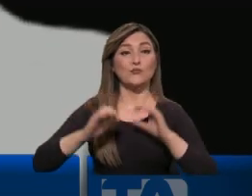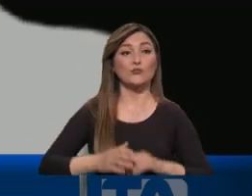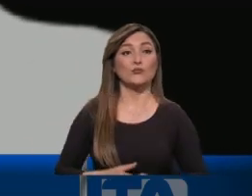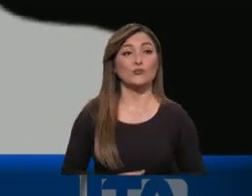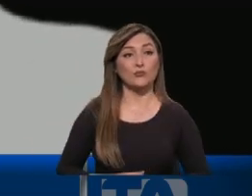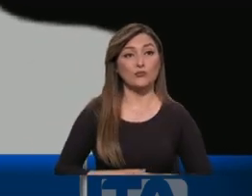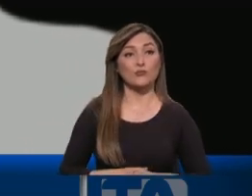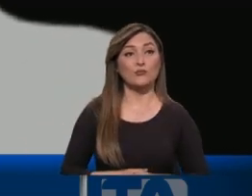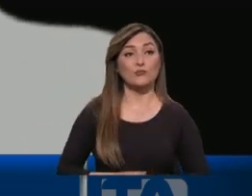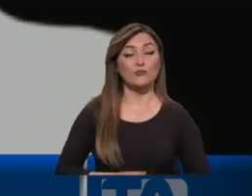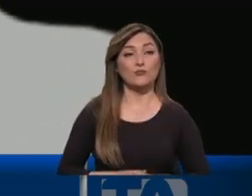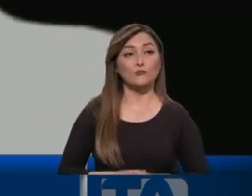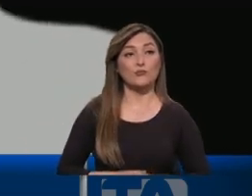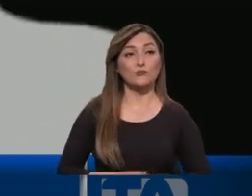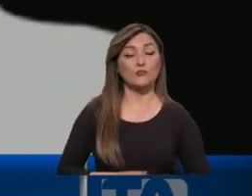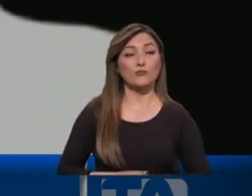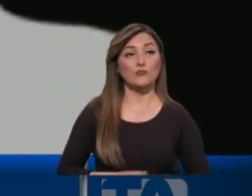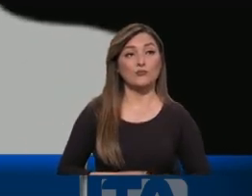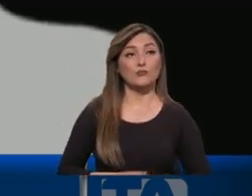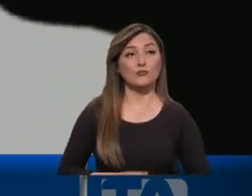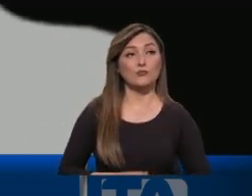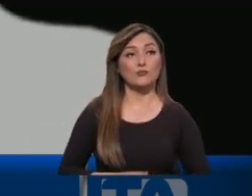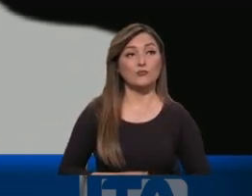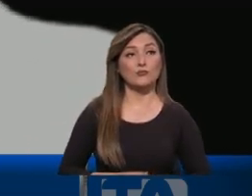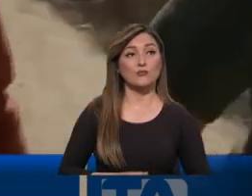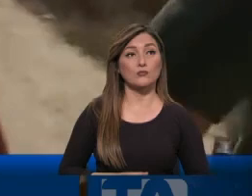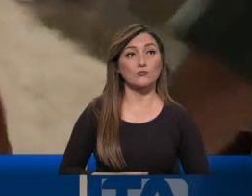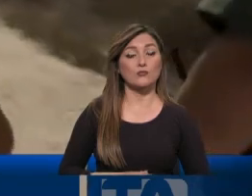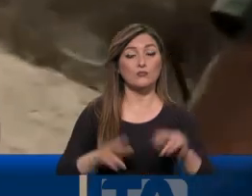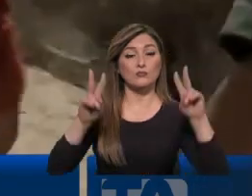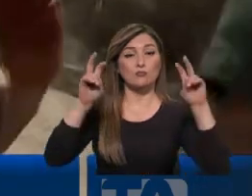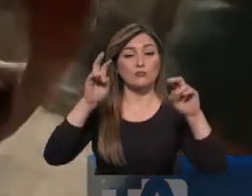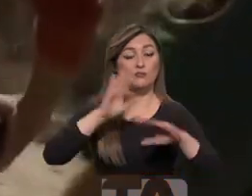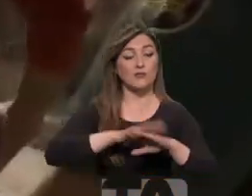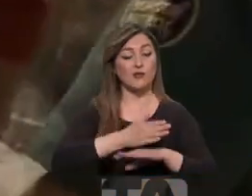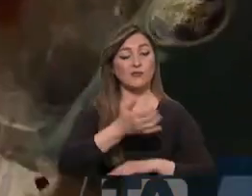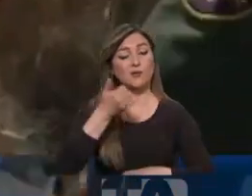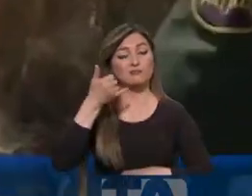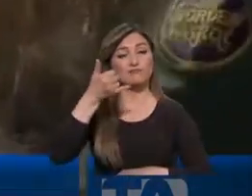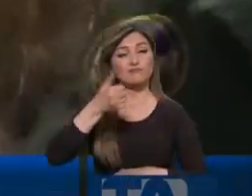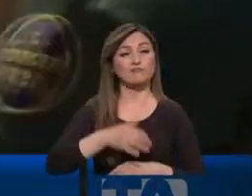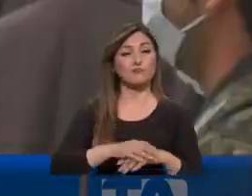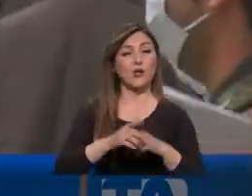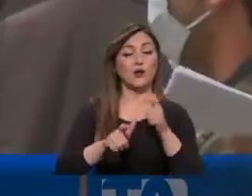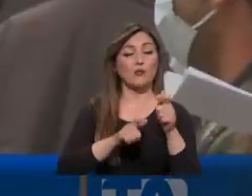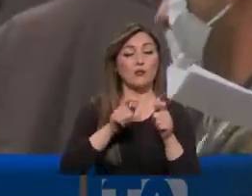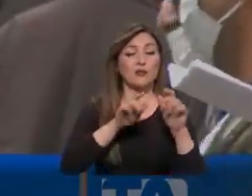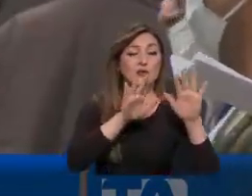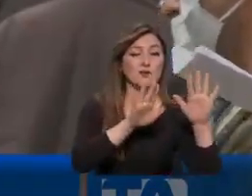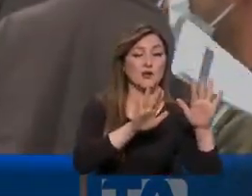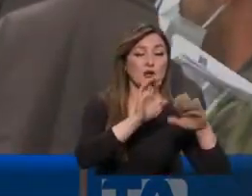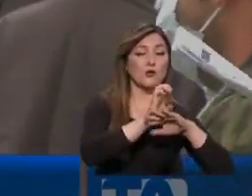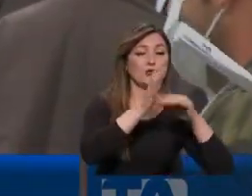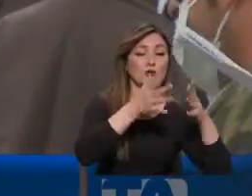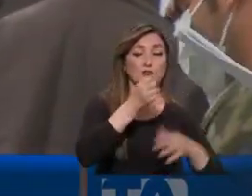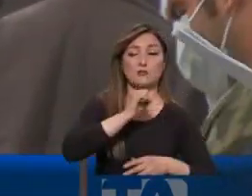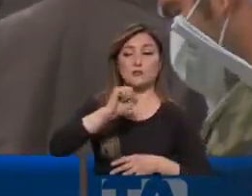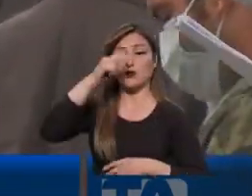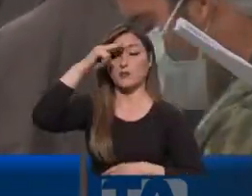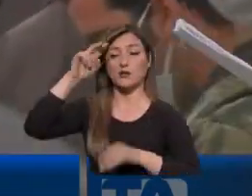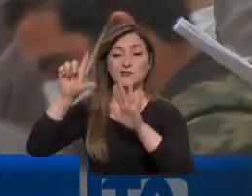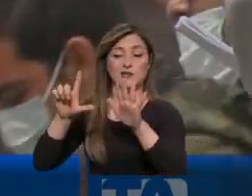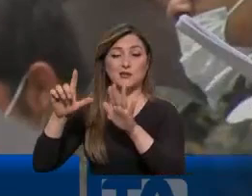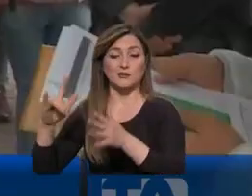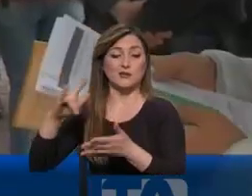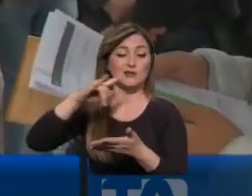el denominado efecto, entre comillas, llamada. 7 de cada 10 ecuatorianos que viajaron a México no regresaron.